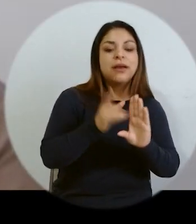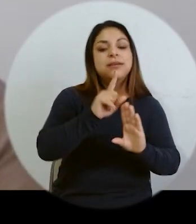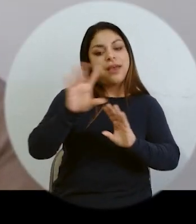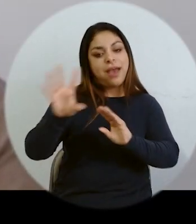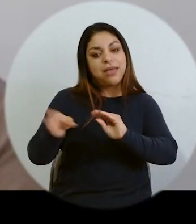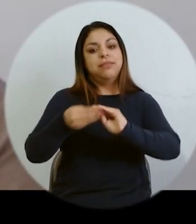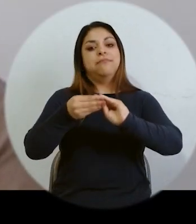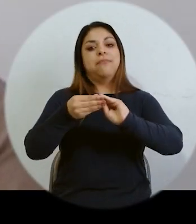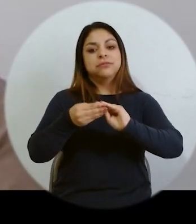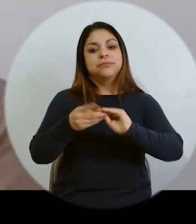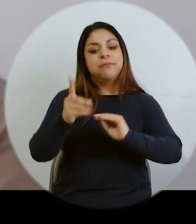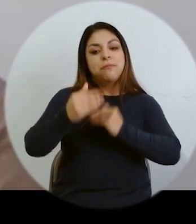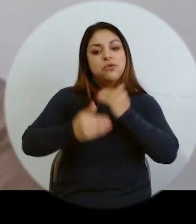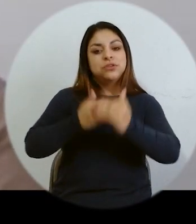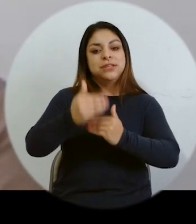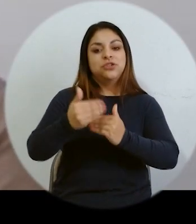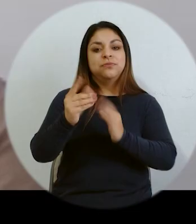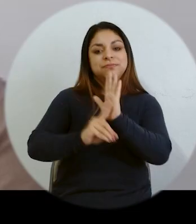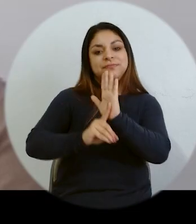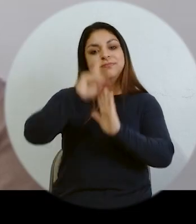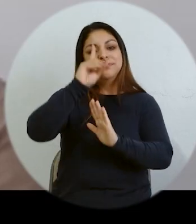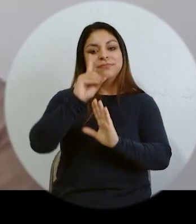psicosociales y además